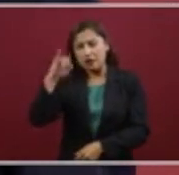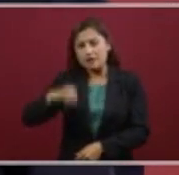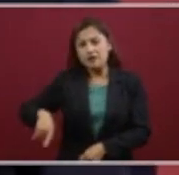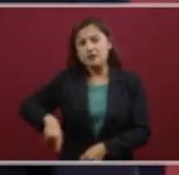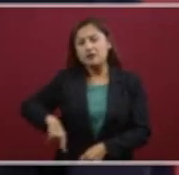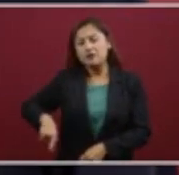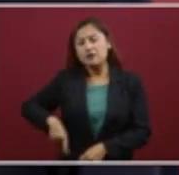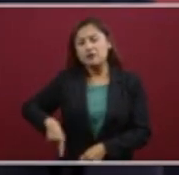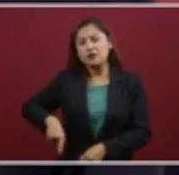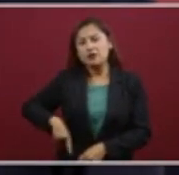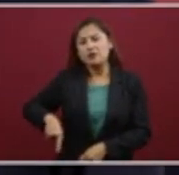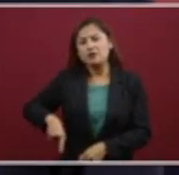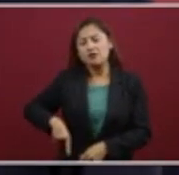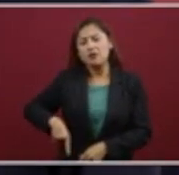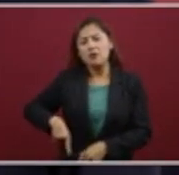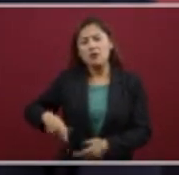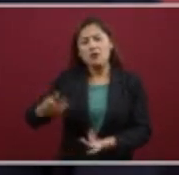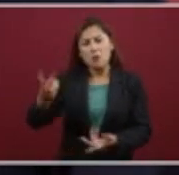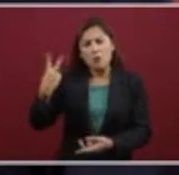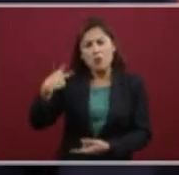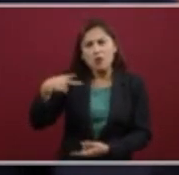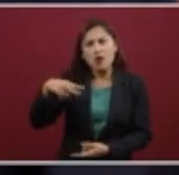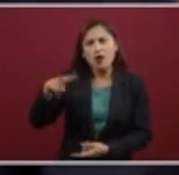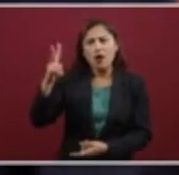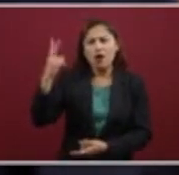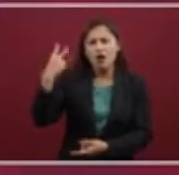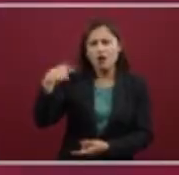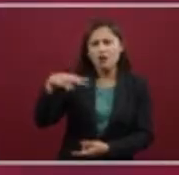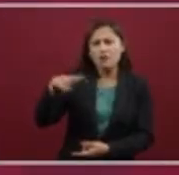habían viáticos y